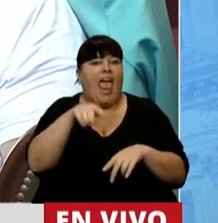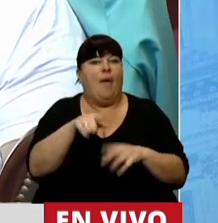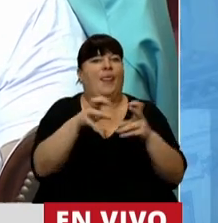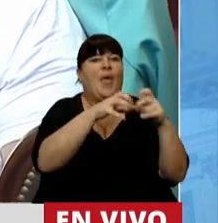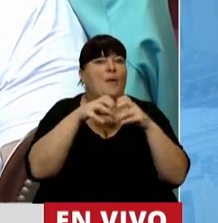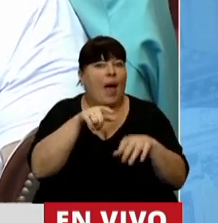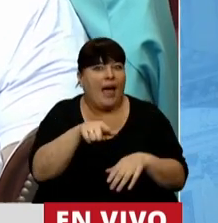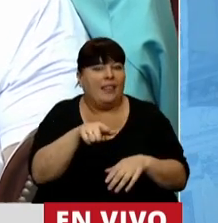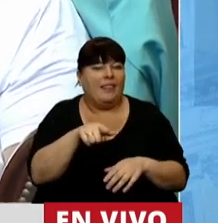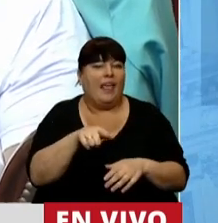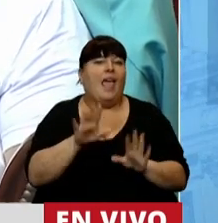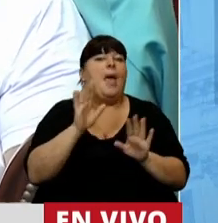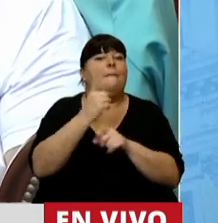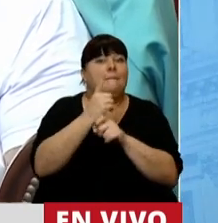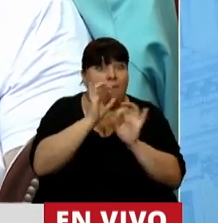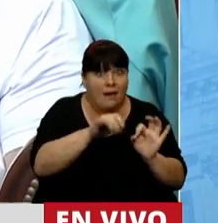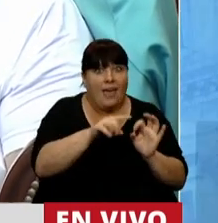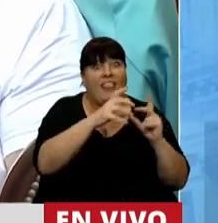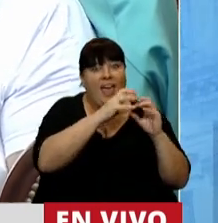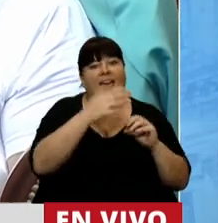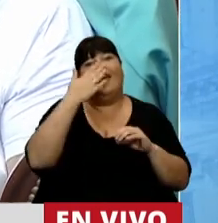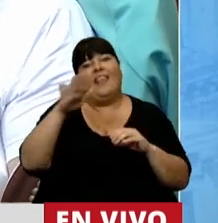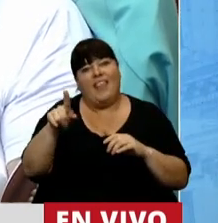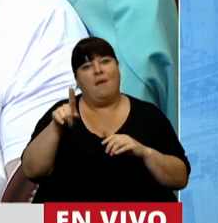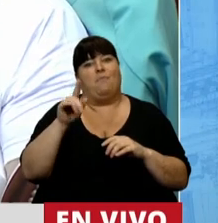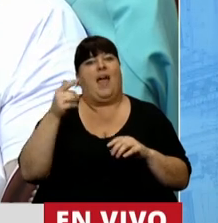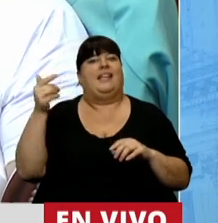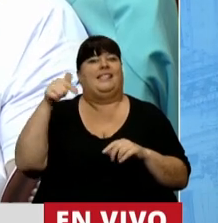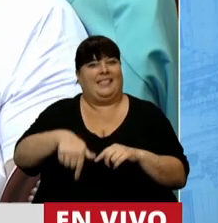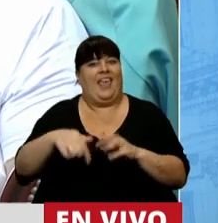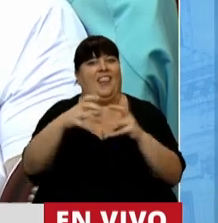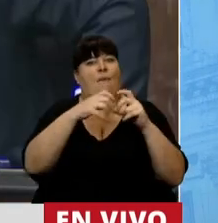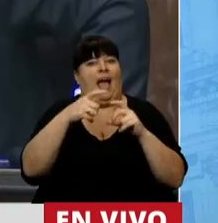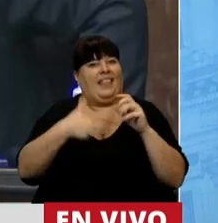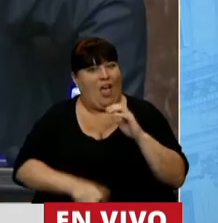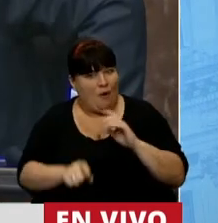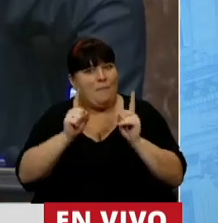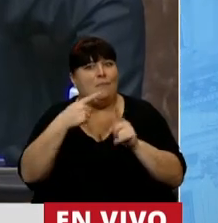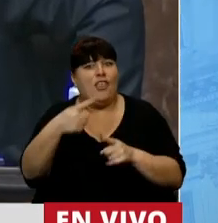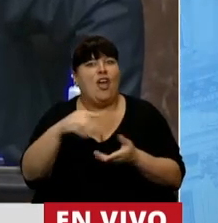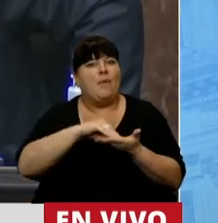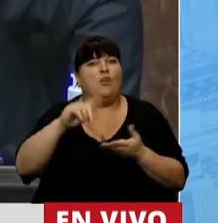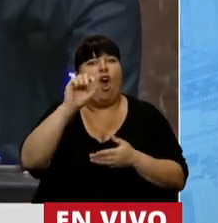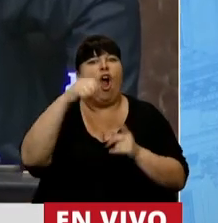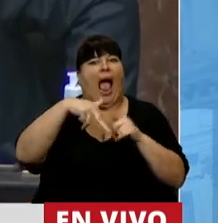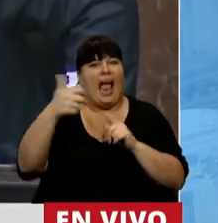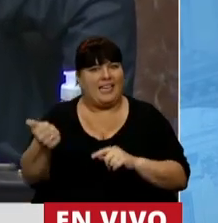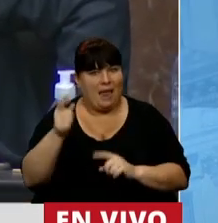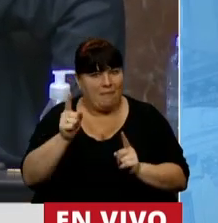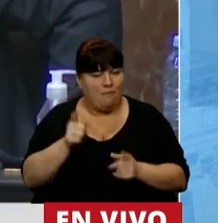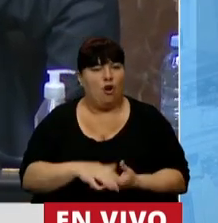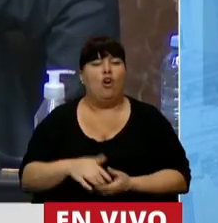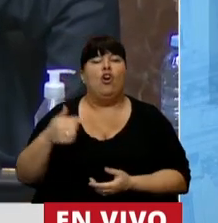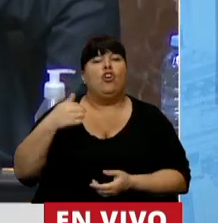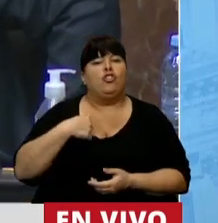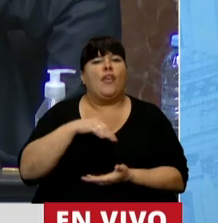ese debate antes de dar el presente debate, como bien lo dijo la diputada Ocaña. Yo